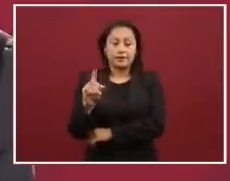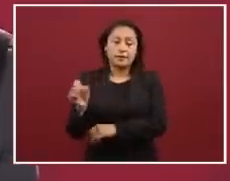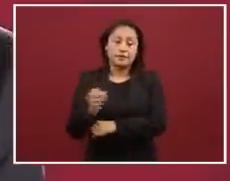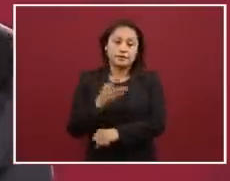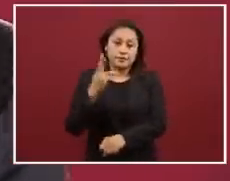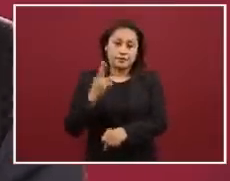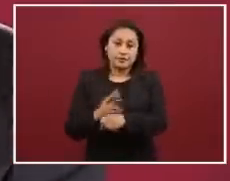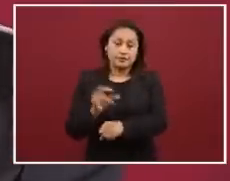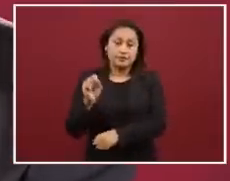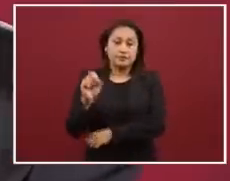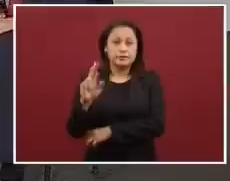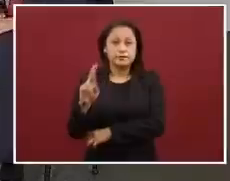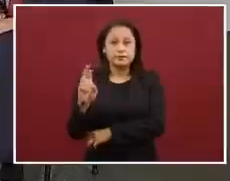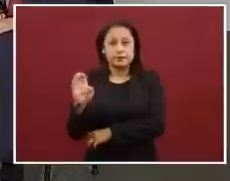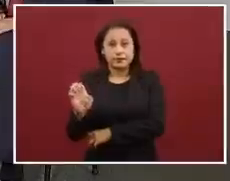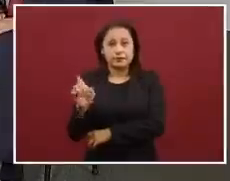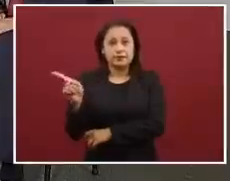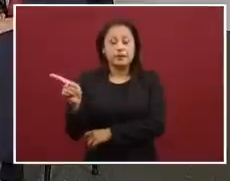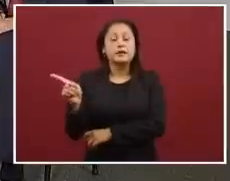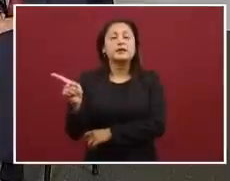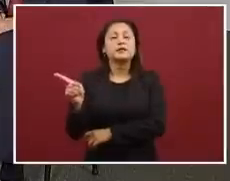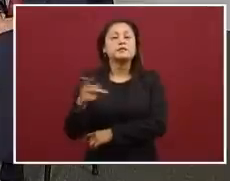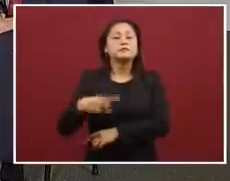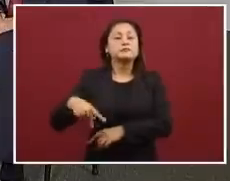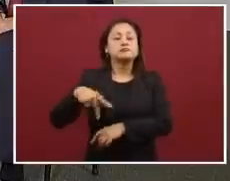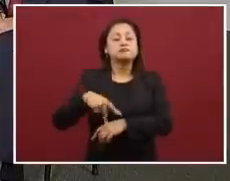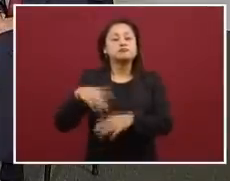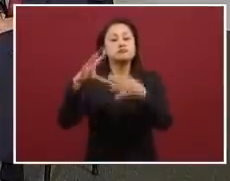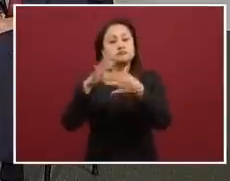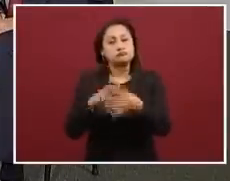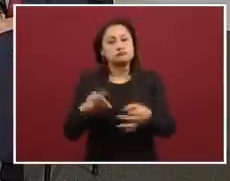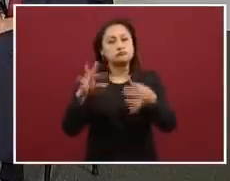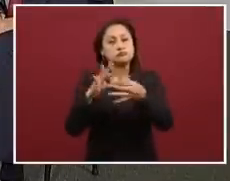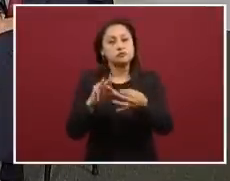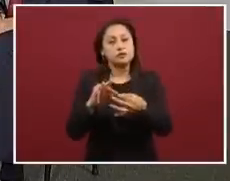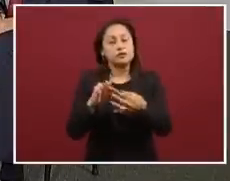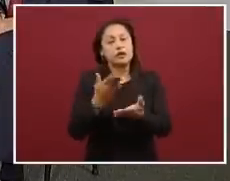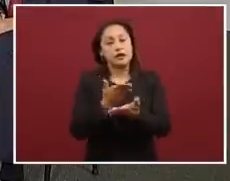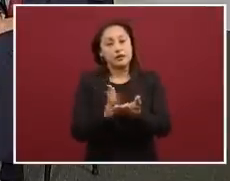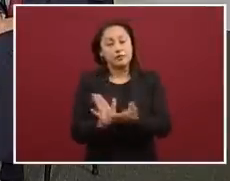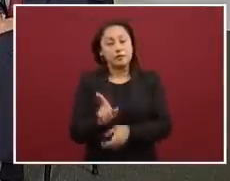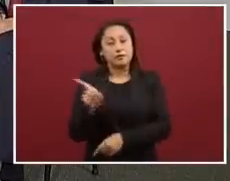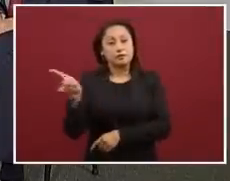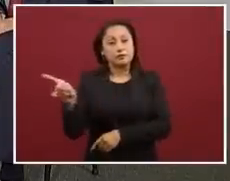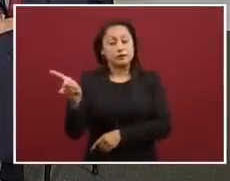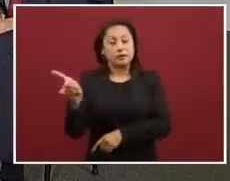además coordina la comisión que se